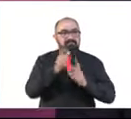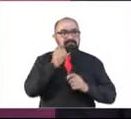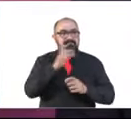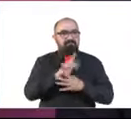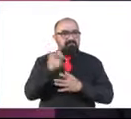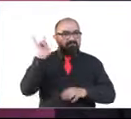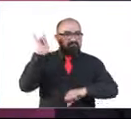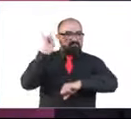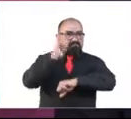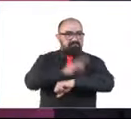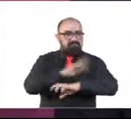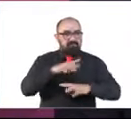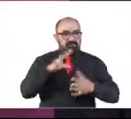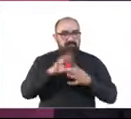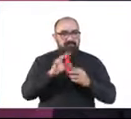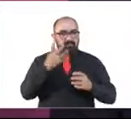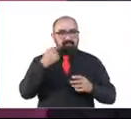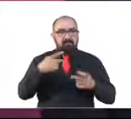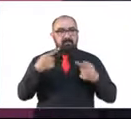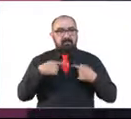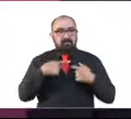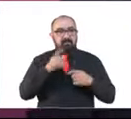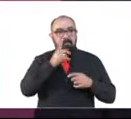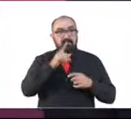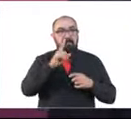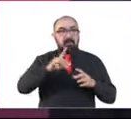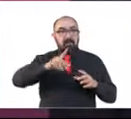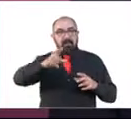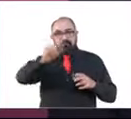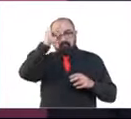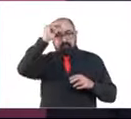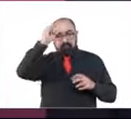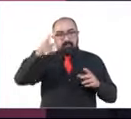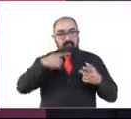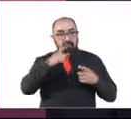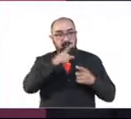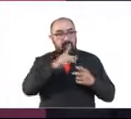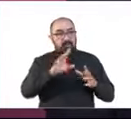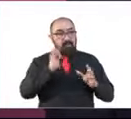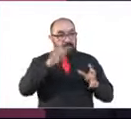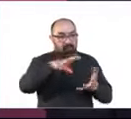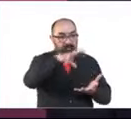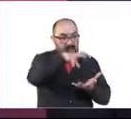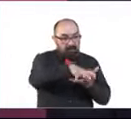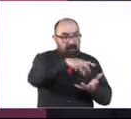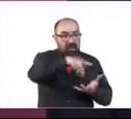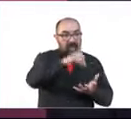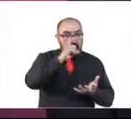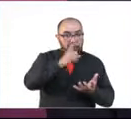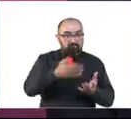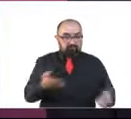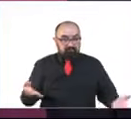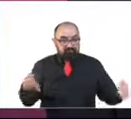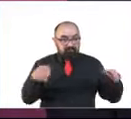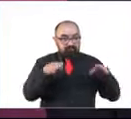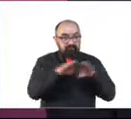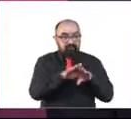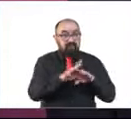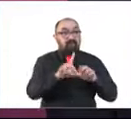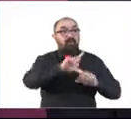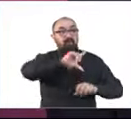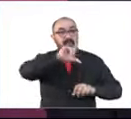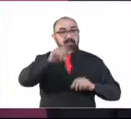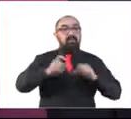ecólogos dedicados principalmente a aves migratorias, ellos decían que si se cerraba un cuerpo de agua, entonces también